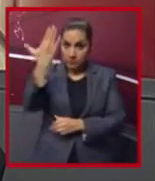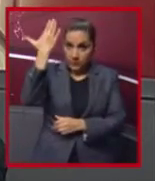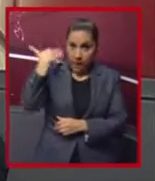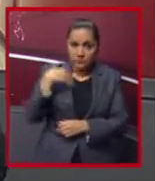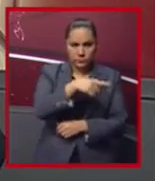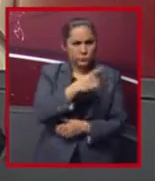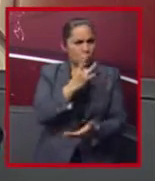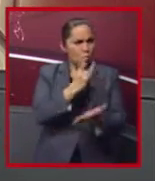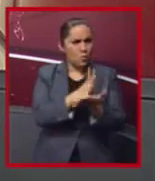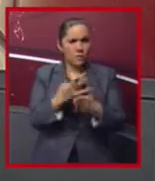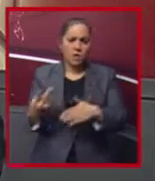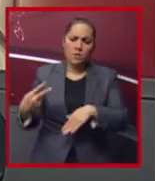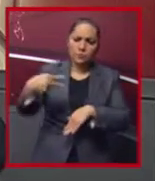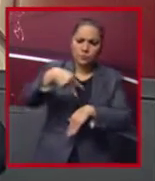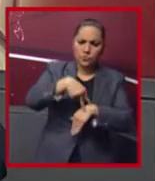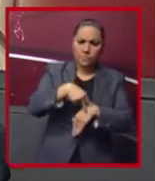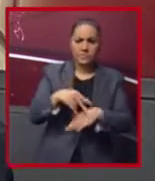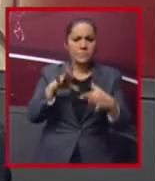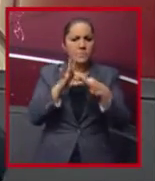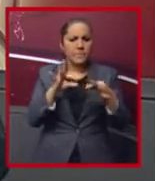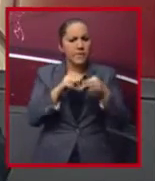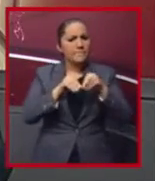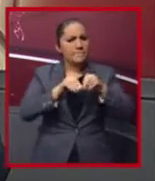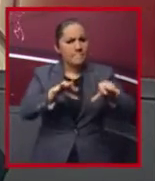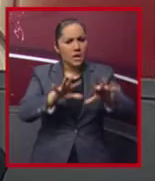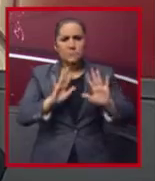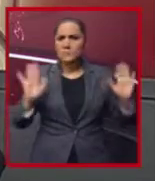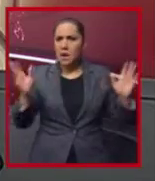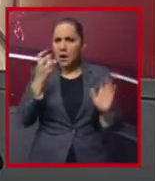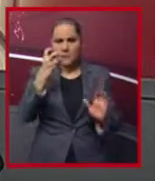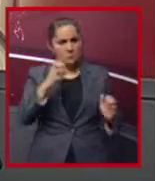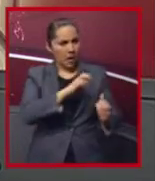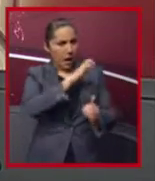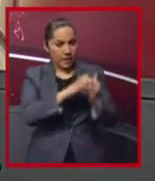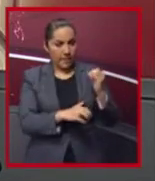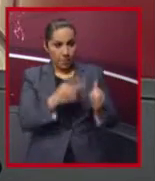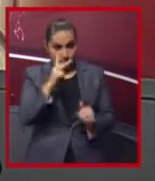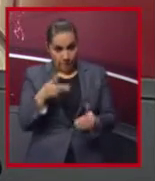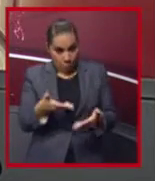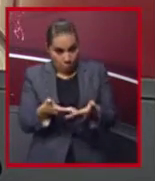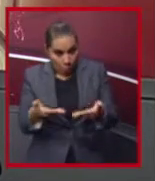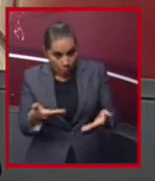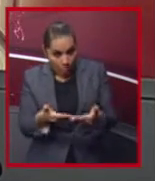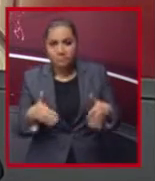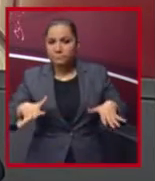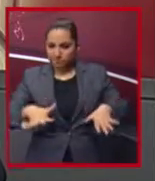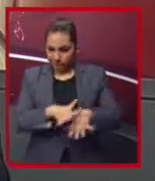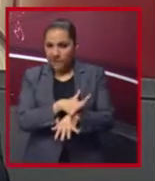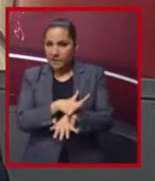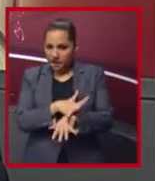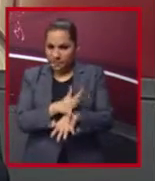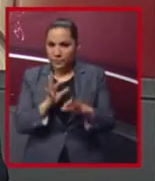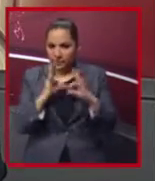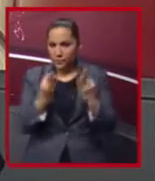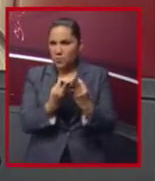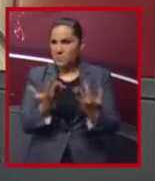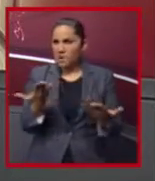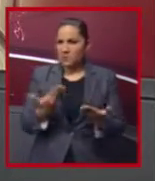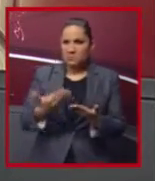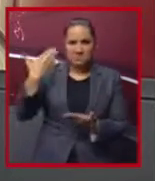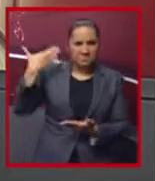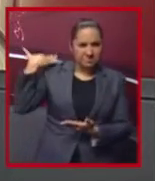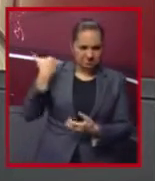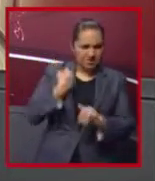su mensaje y con esto concluía el acto de entrega. Pero ha habido una variante desde hace